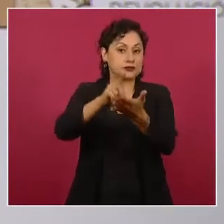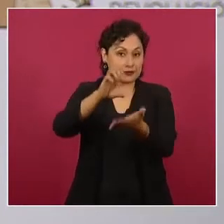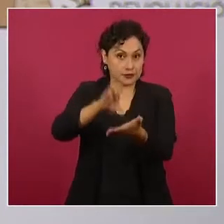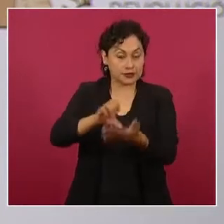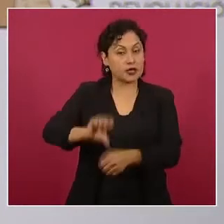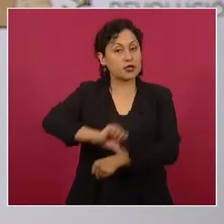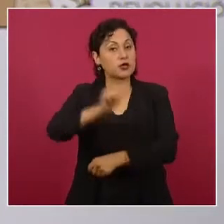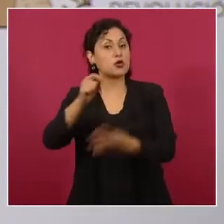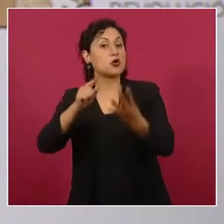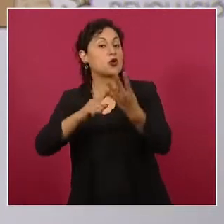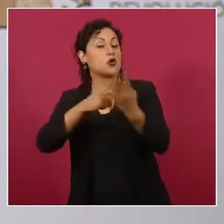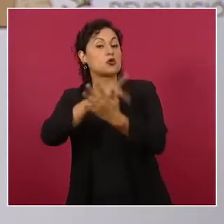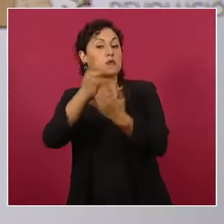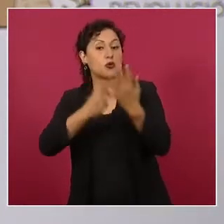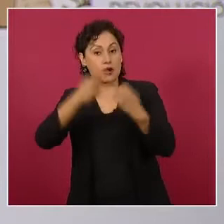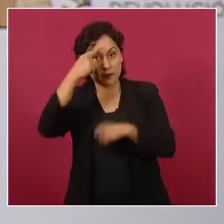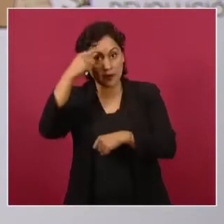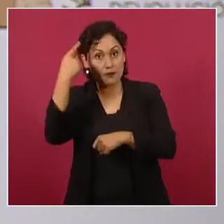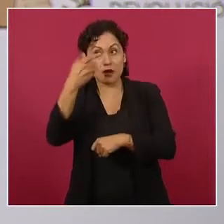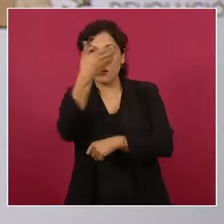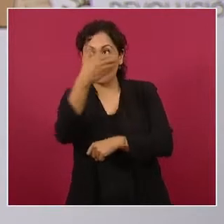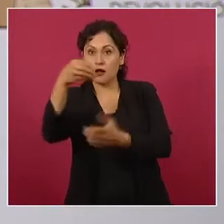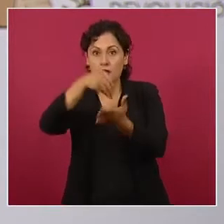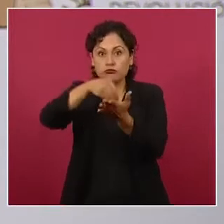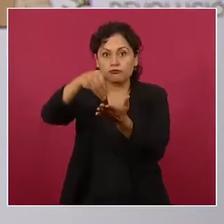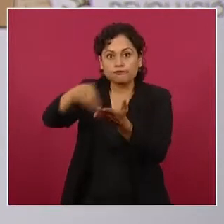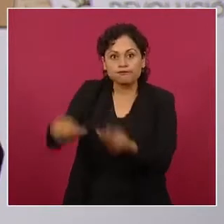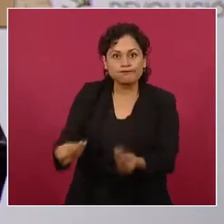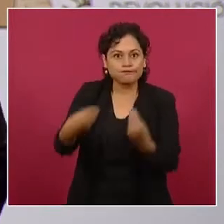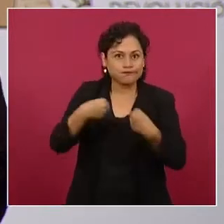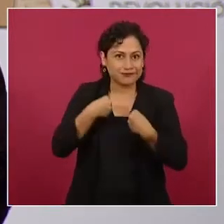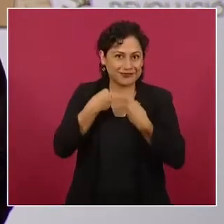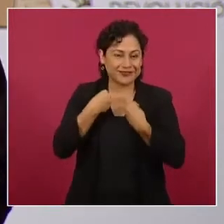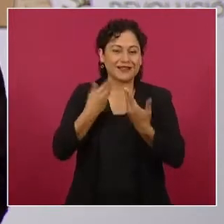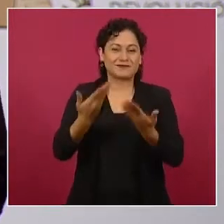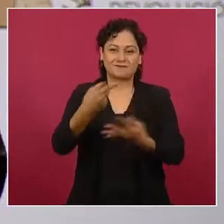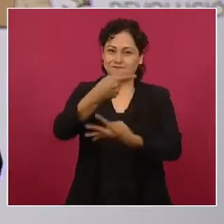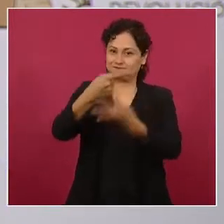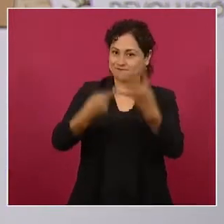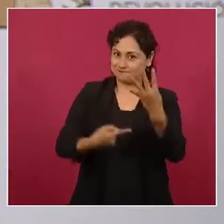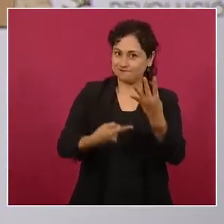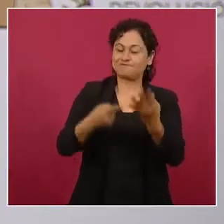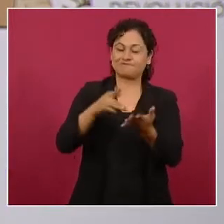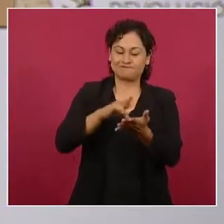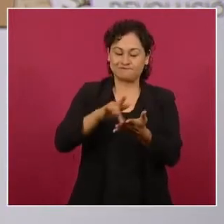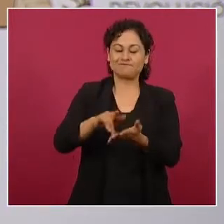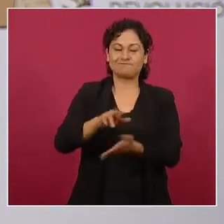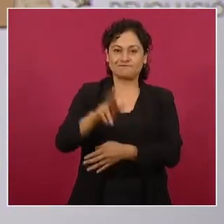Sembrando Vida, ¿verdad? El apoyo también que con mucho